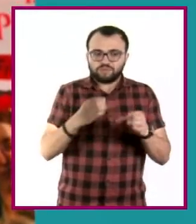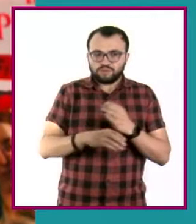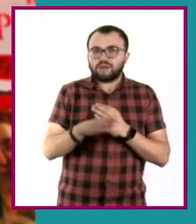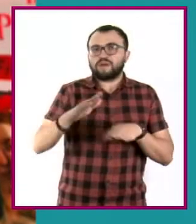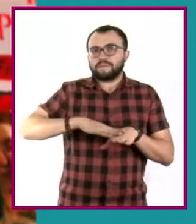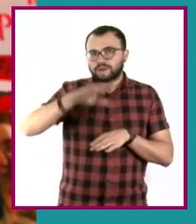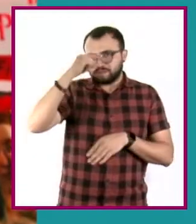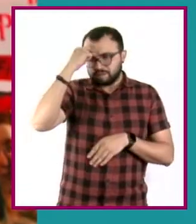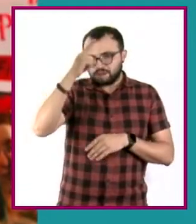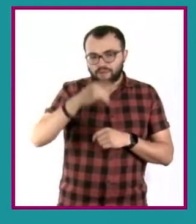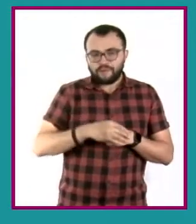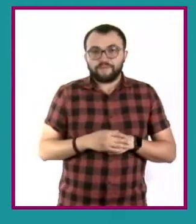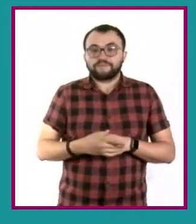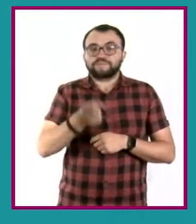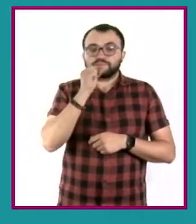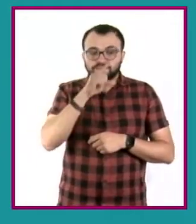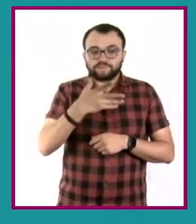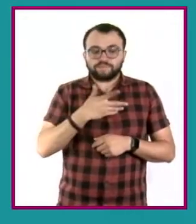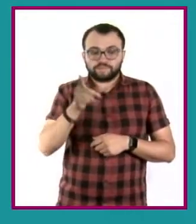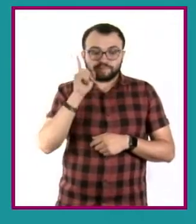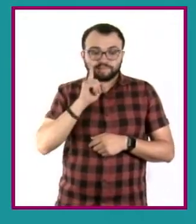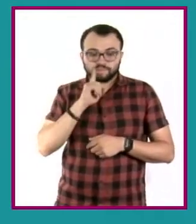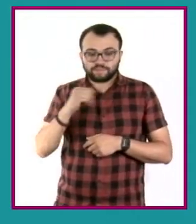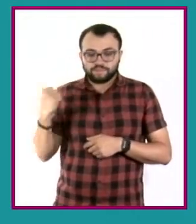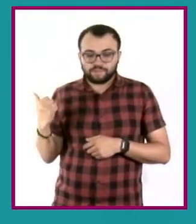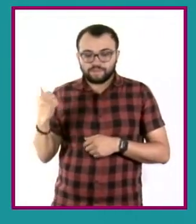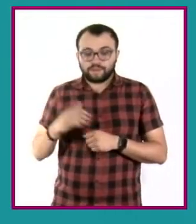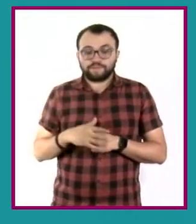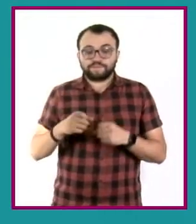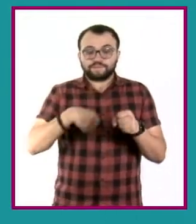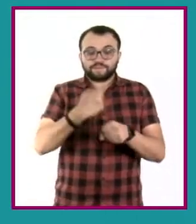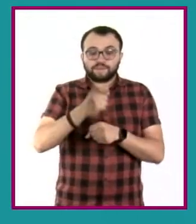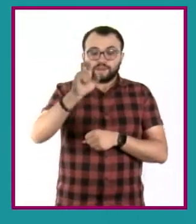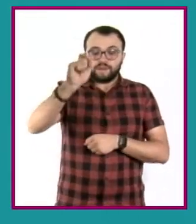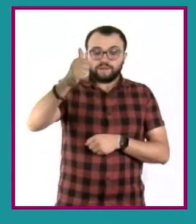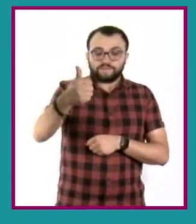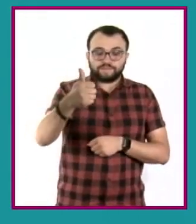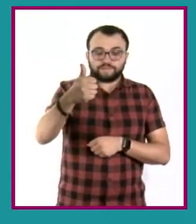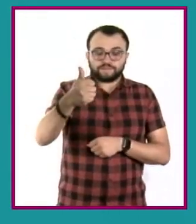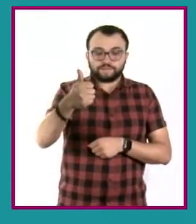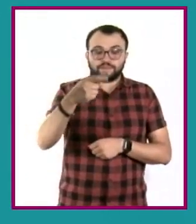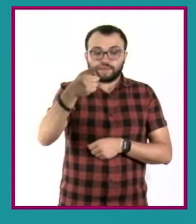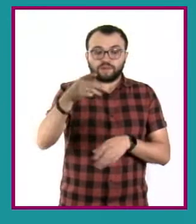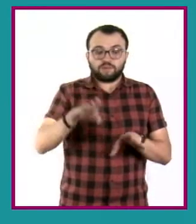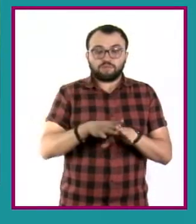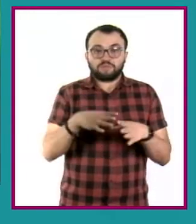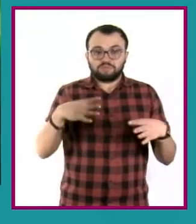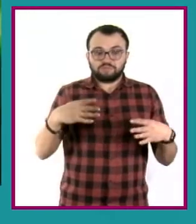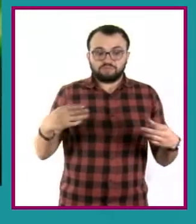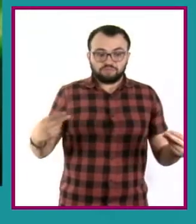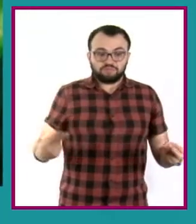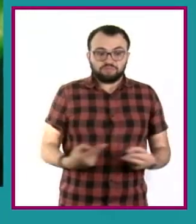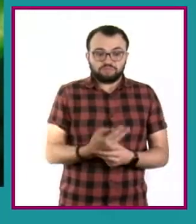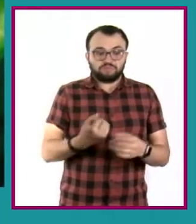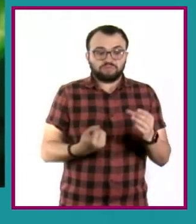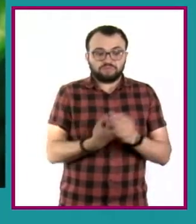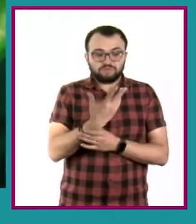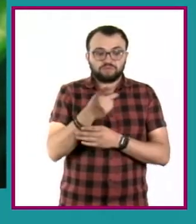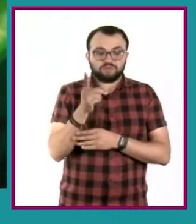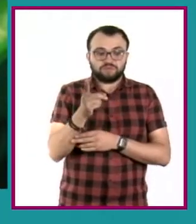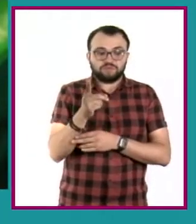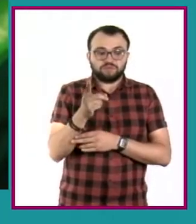facilidad. También está Bandita Morarca, de 26 años. Es fundadora y directora ejecutiva de One Future